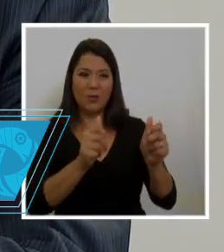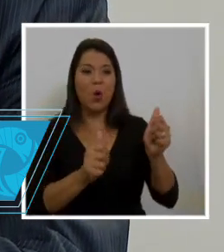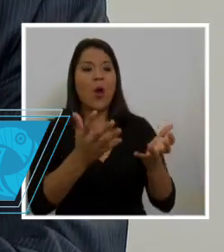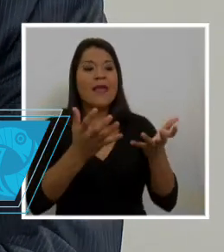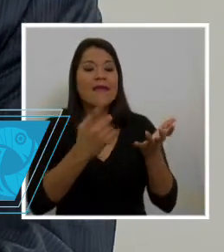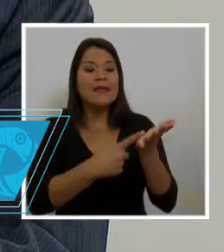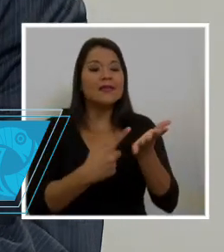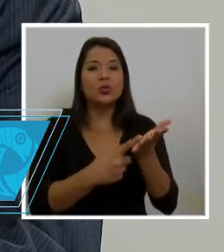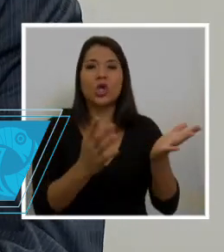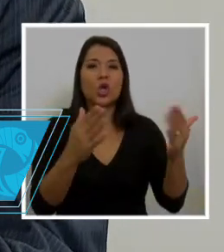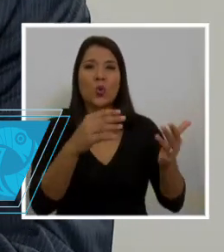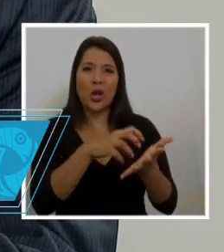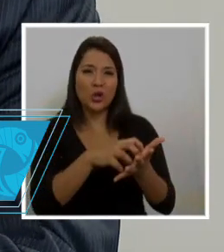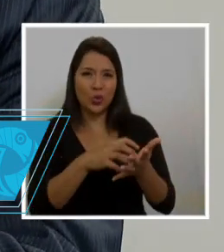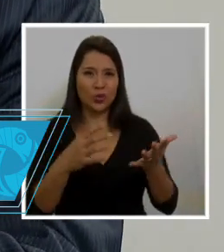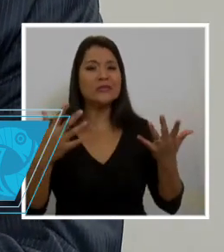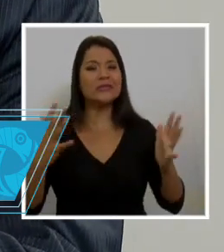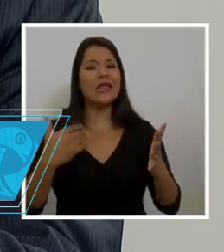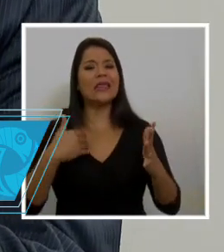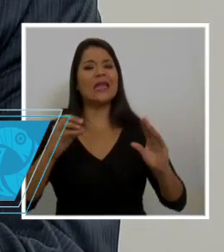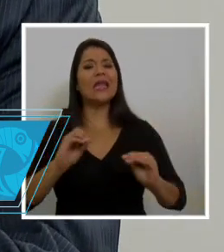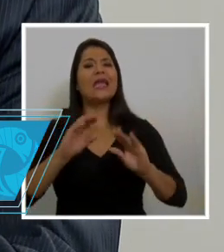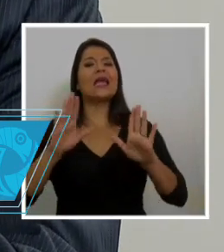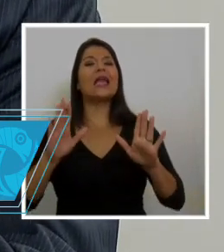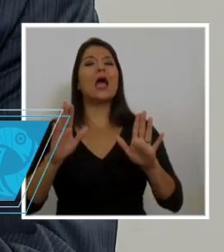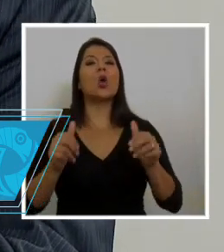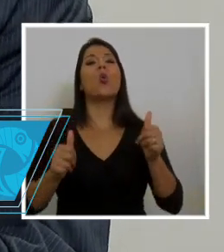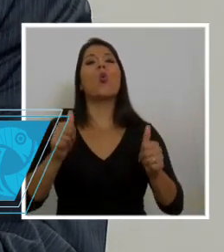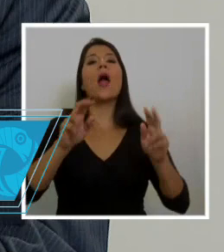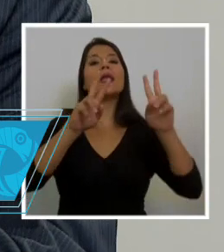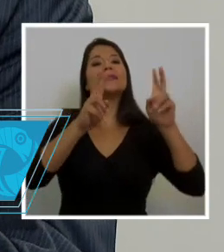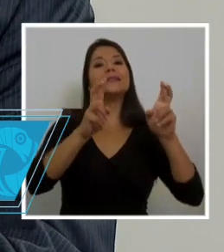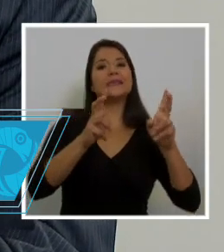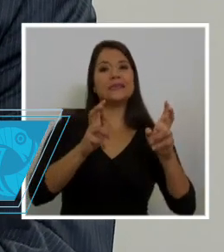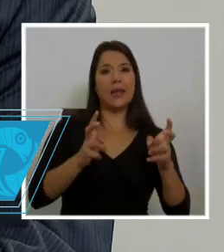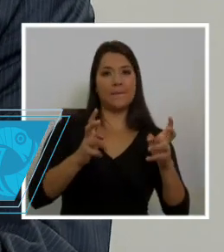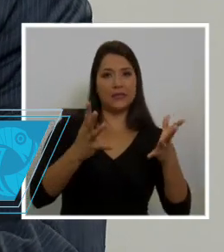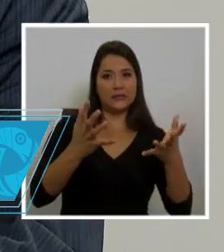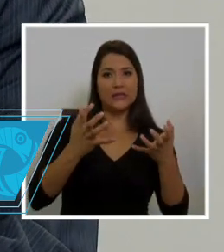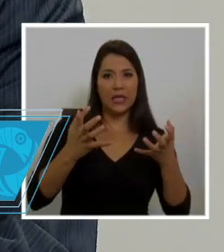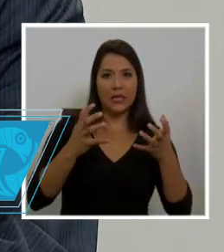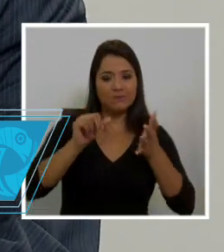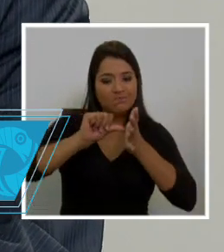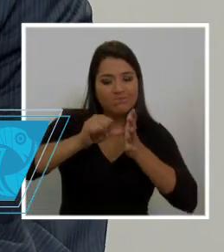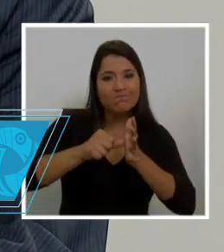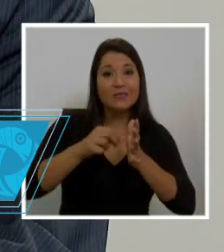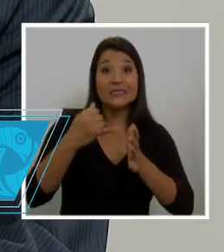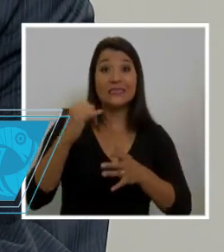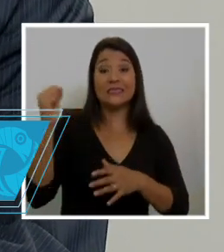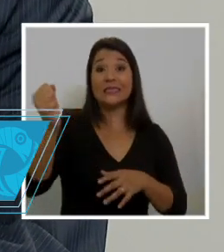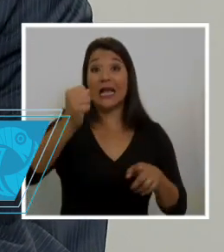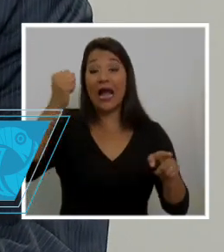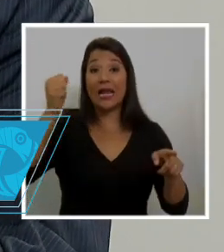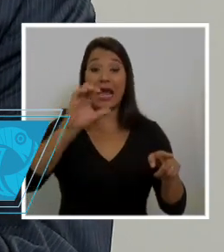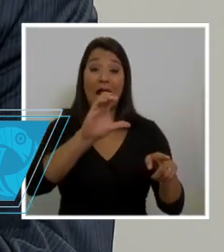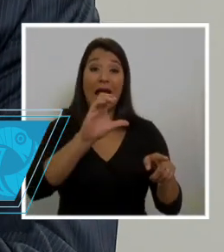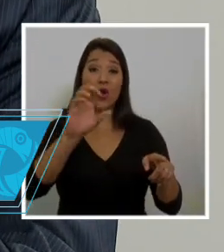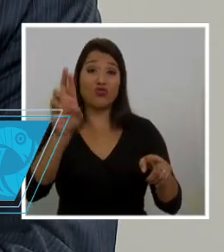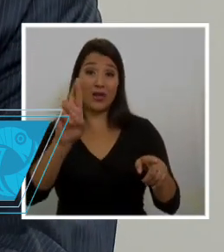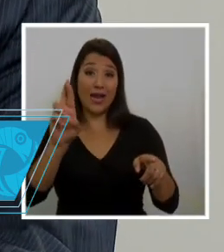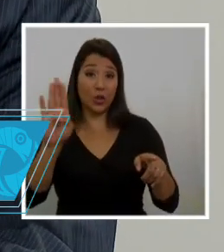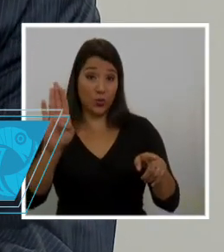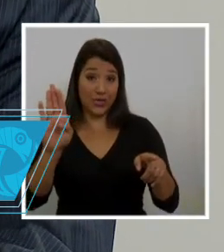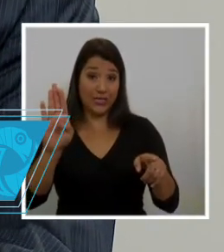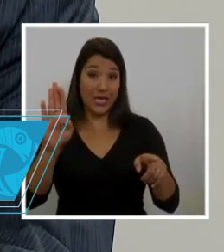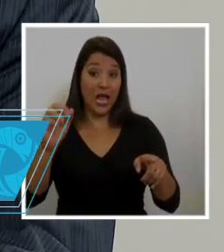agenda del Legislativo y el Ejecutivo si llegan a concluirse este acuerdo de que Carlos Ricardo Benavides